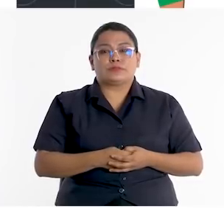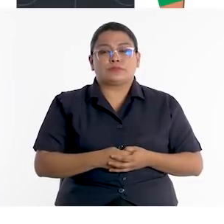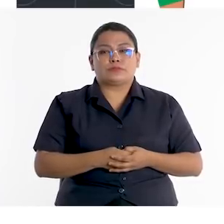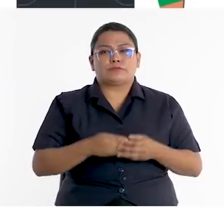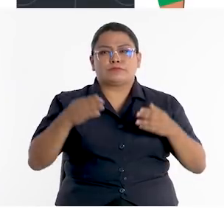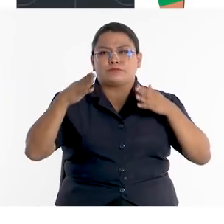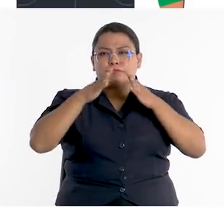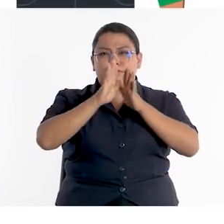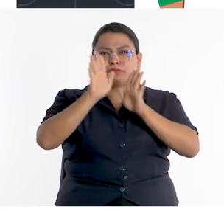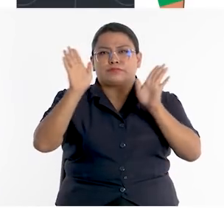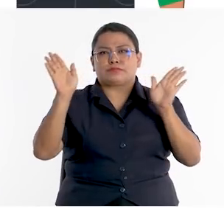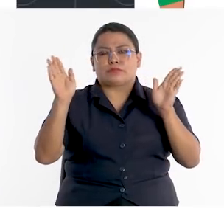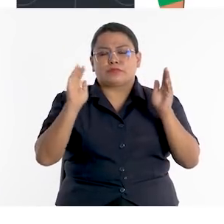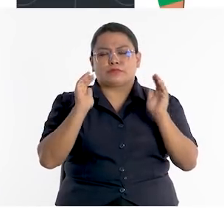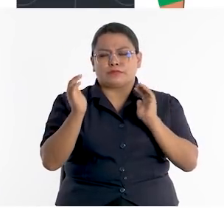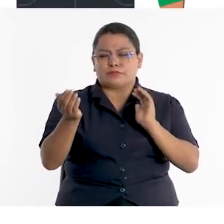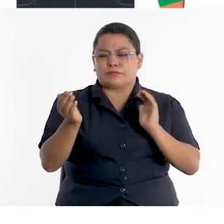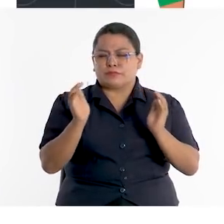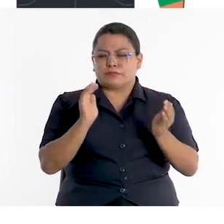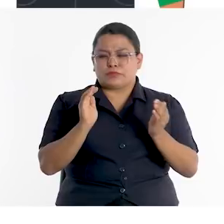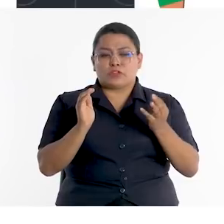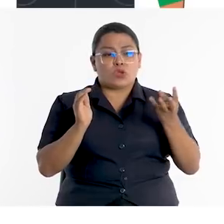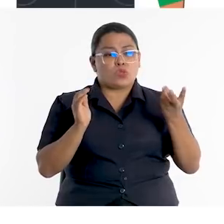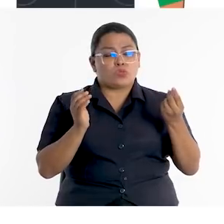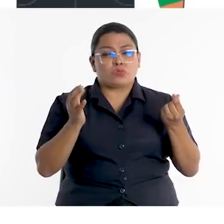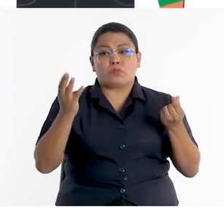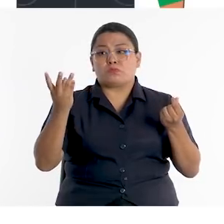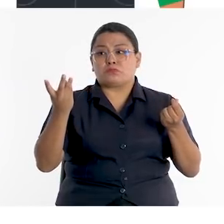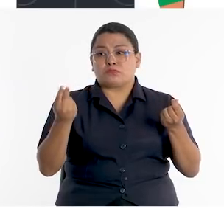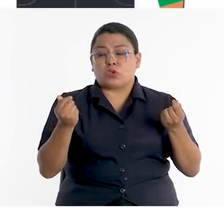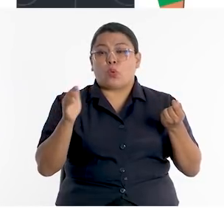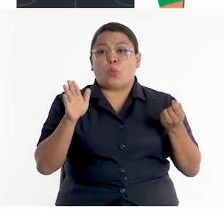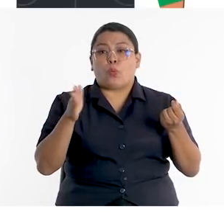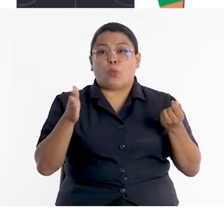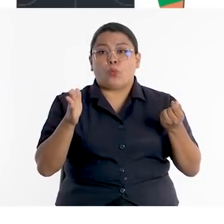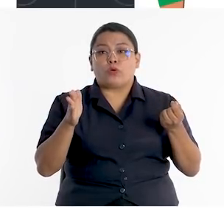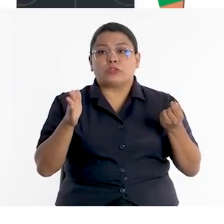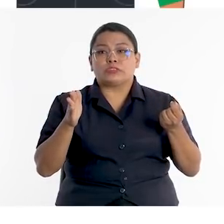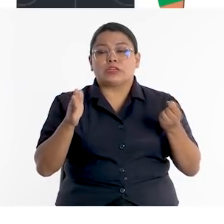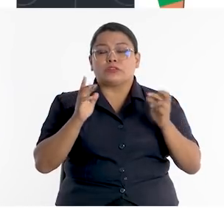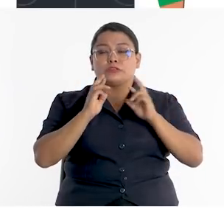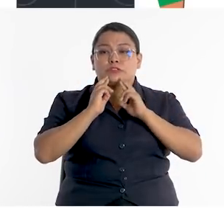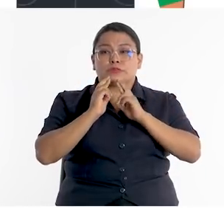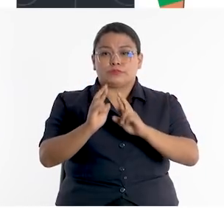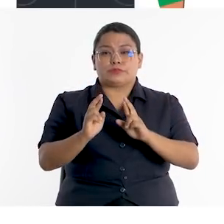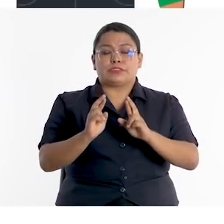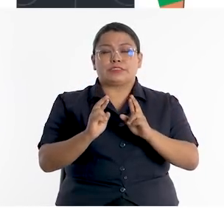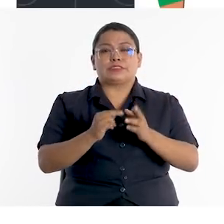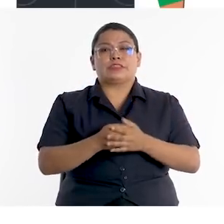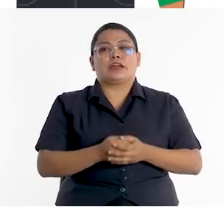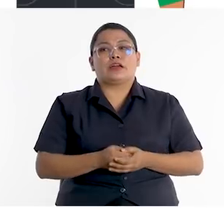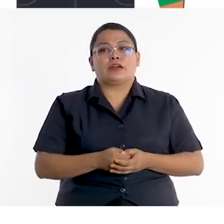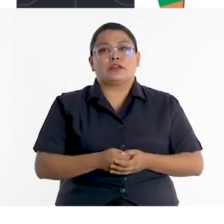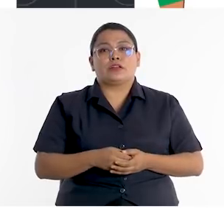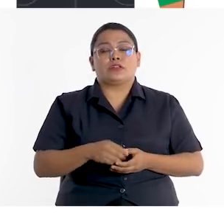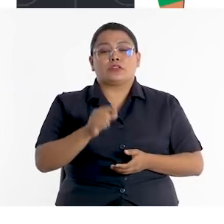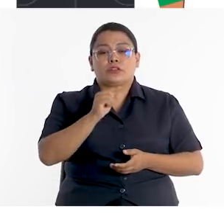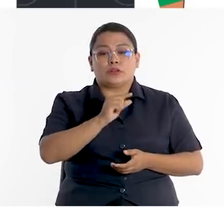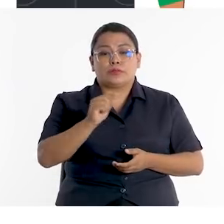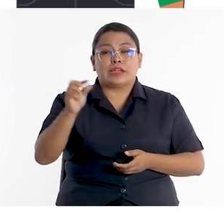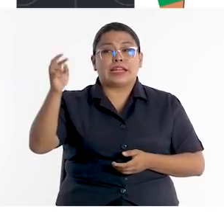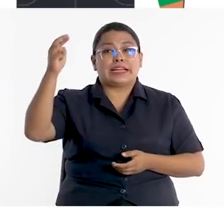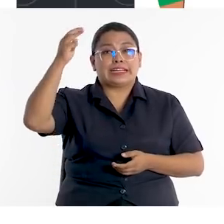En general, a la comparación entre dos cantidades utilizando el cociente entre ellas se le llama